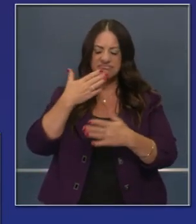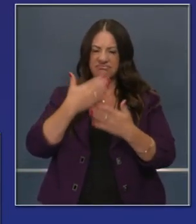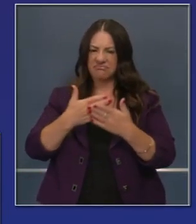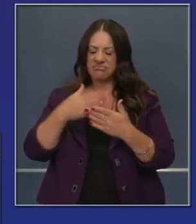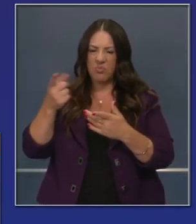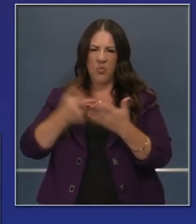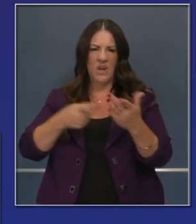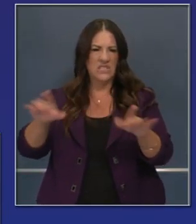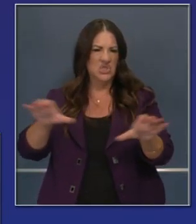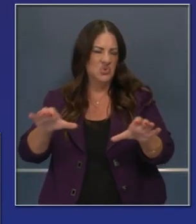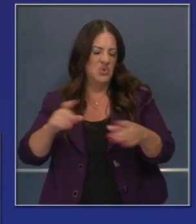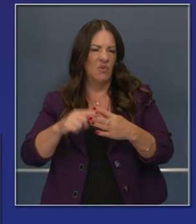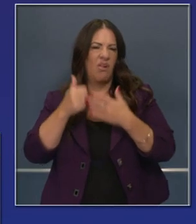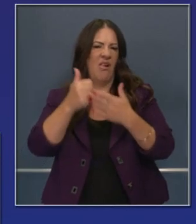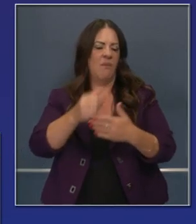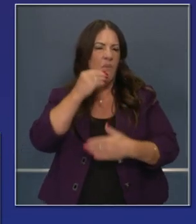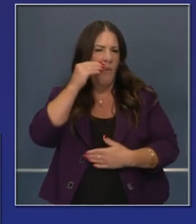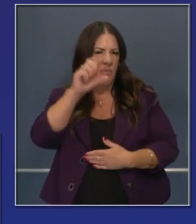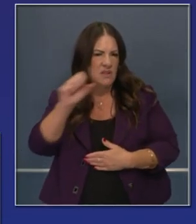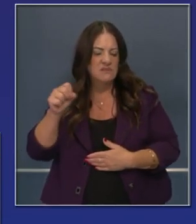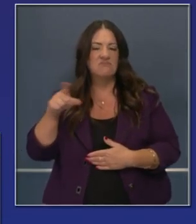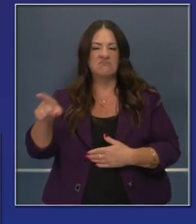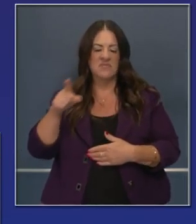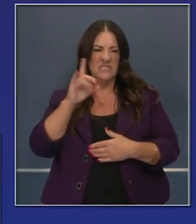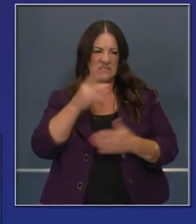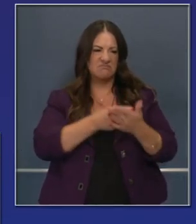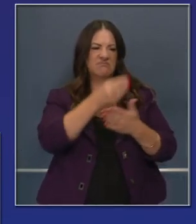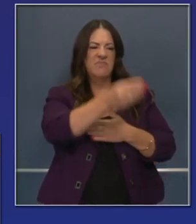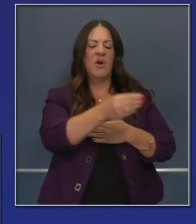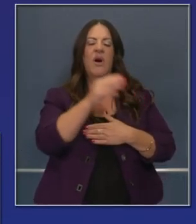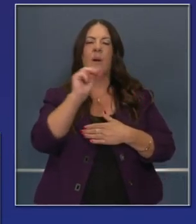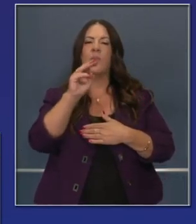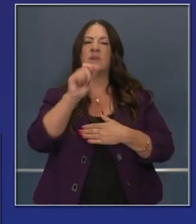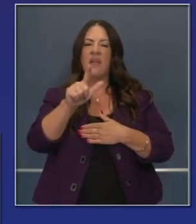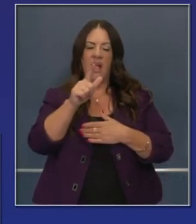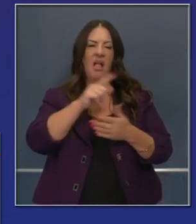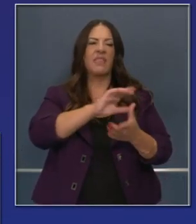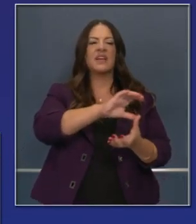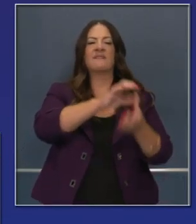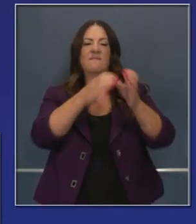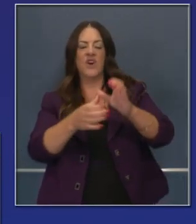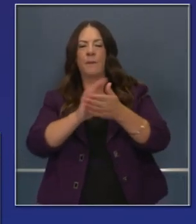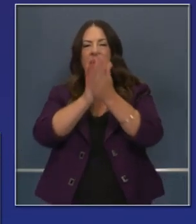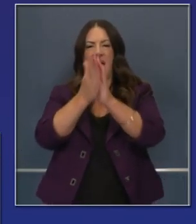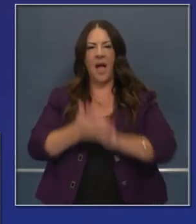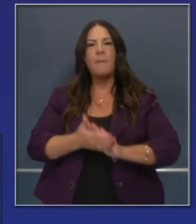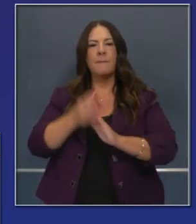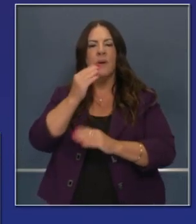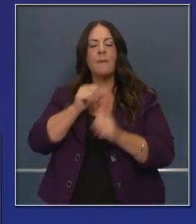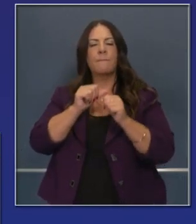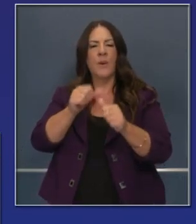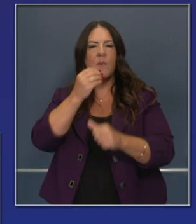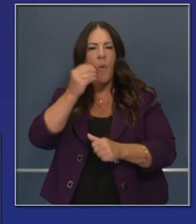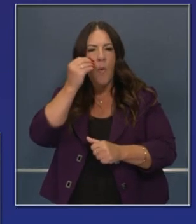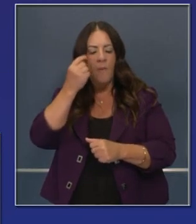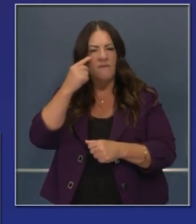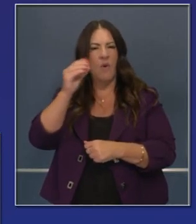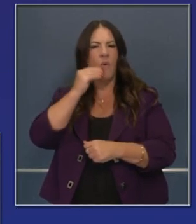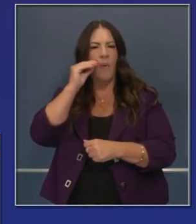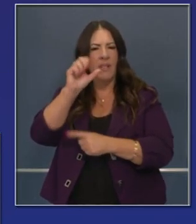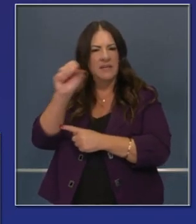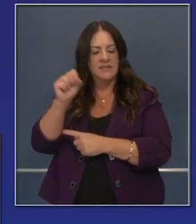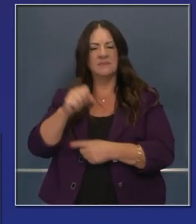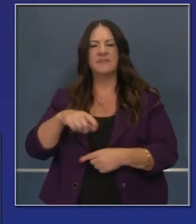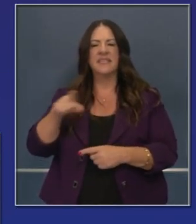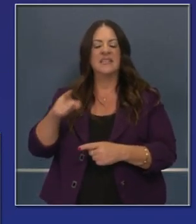siendo muy innovador en su forma de abordar. Tiene un motel que se está siendo convertido. Estaba aguardando este anuncio